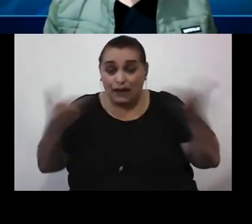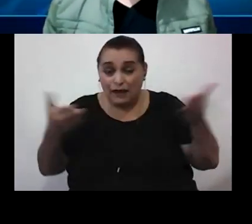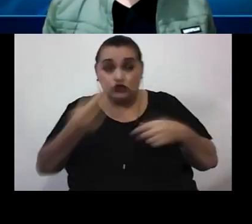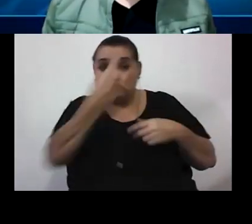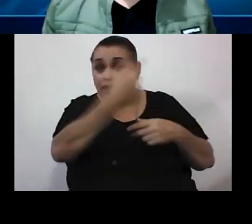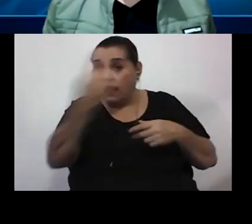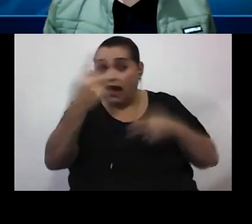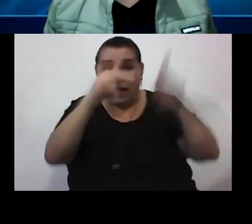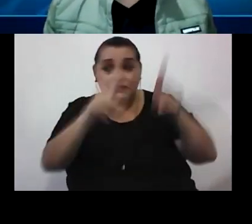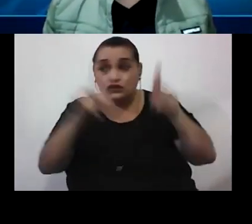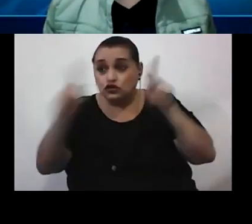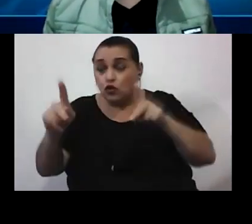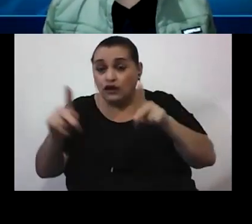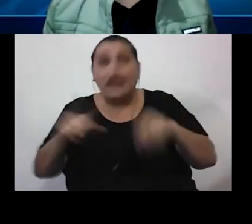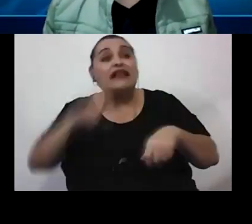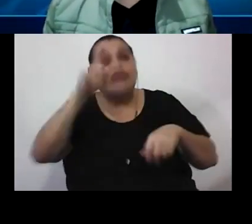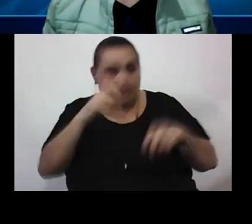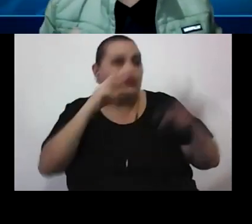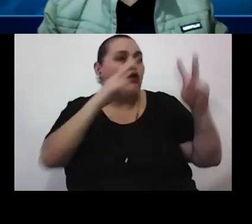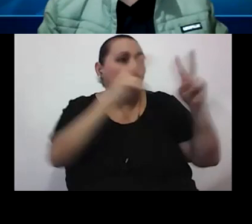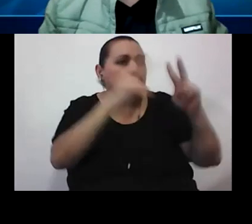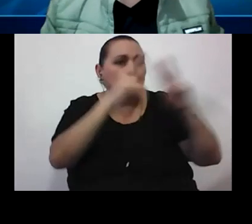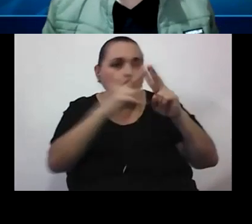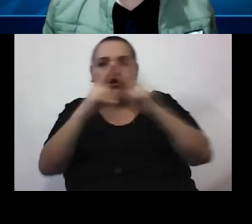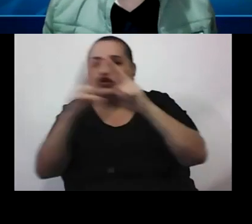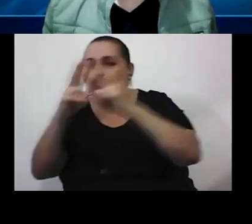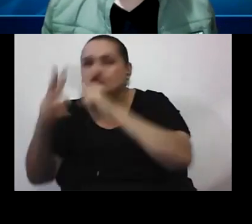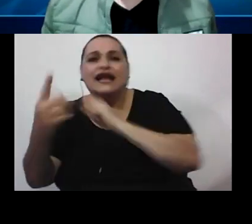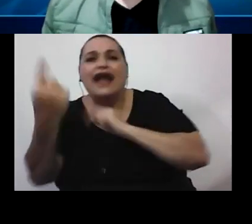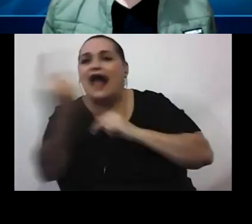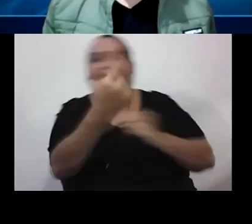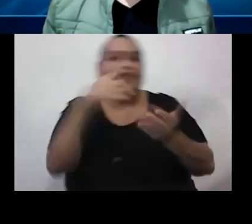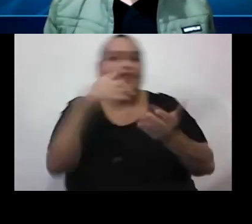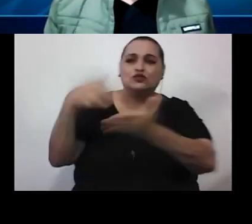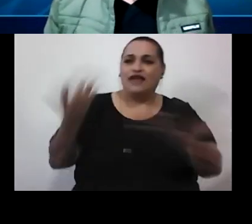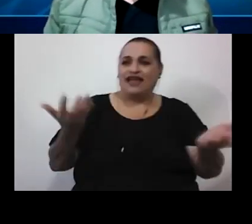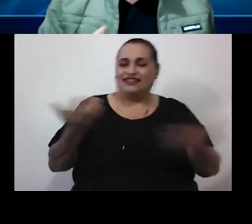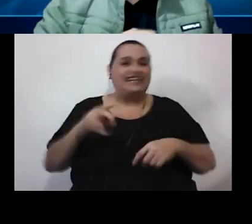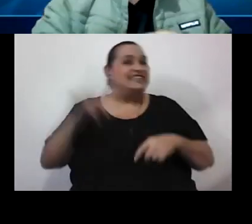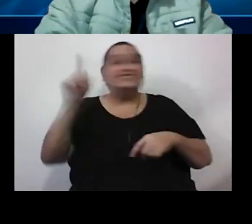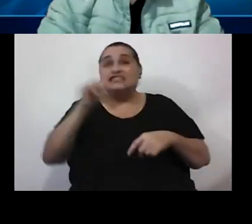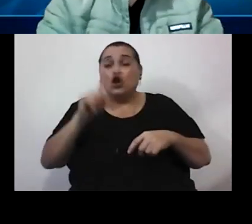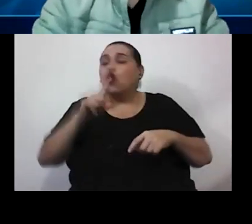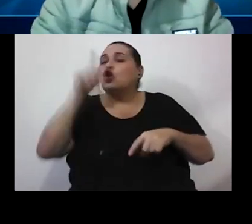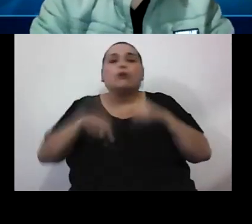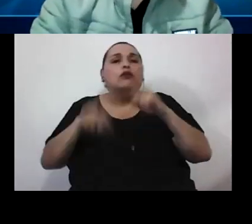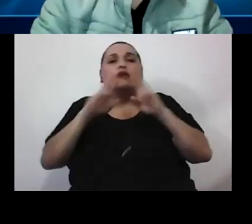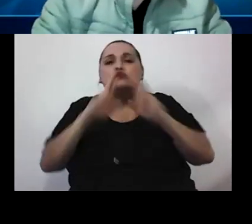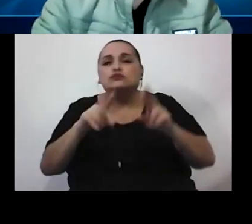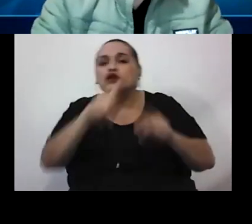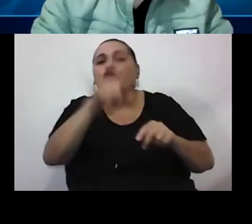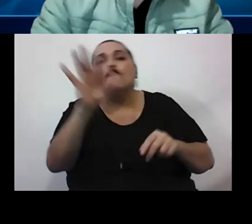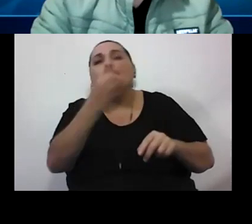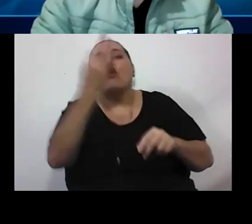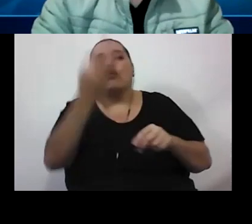persona, tenemos que conocerlo, porque si no, no vamos a responder a su estilo de